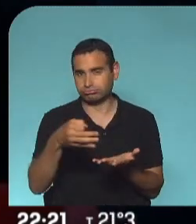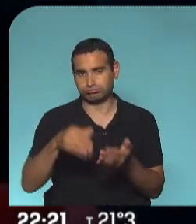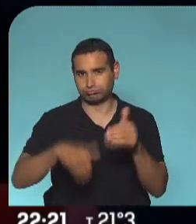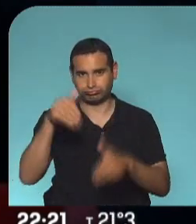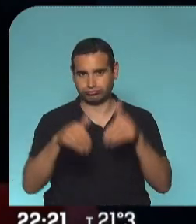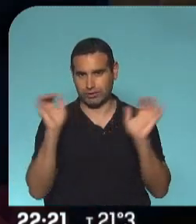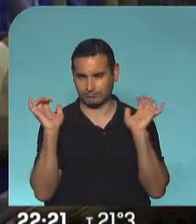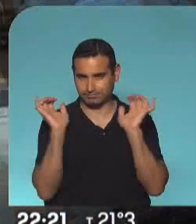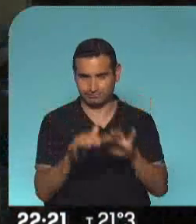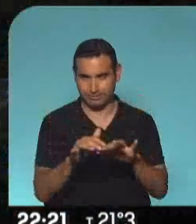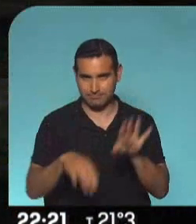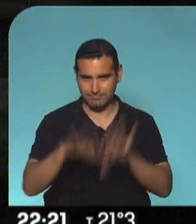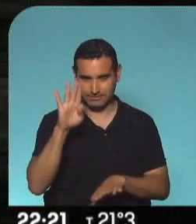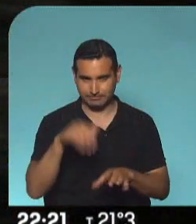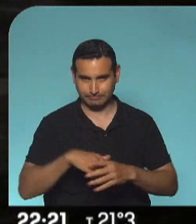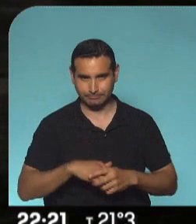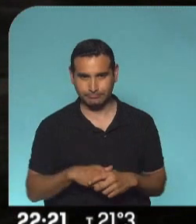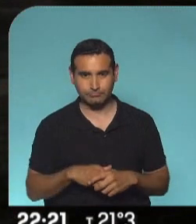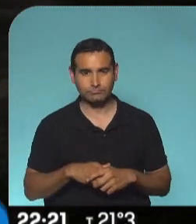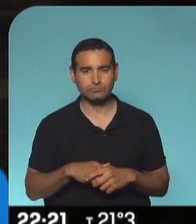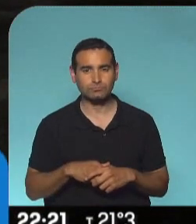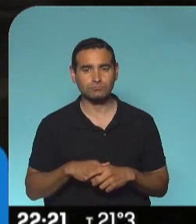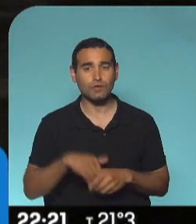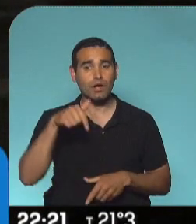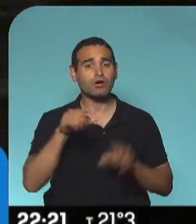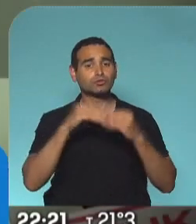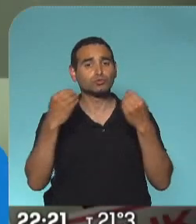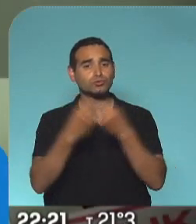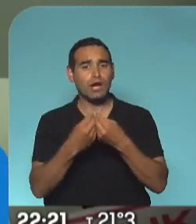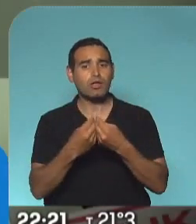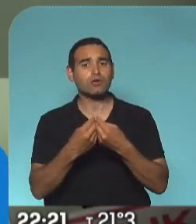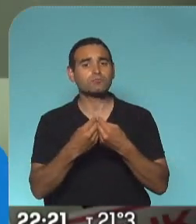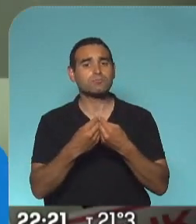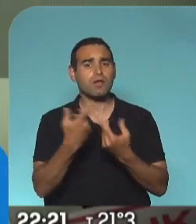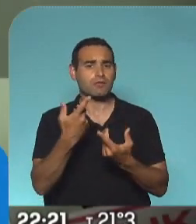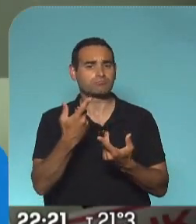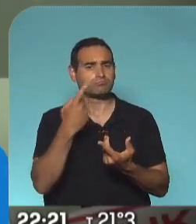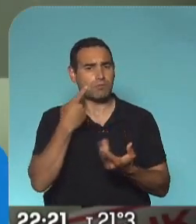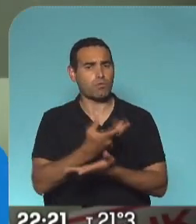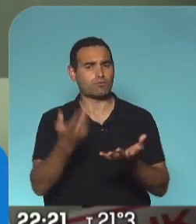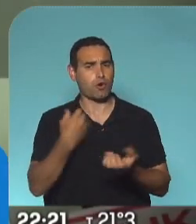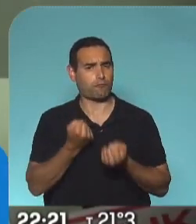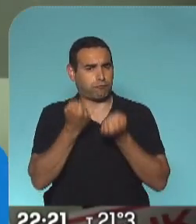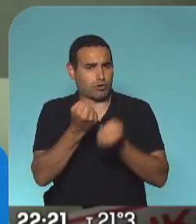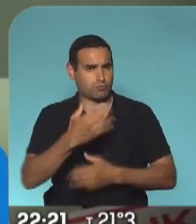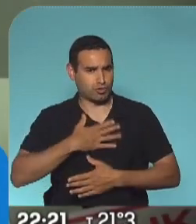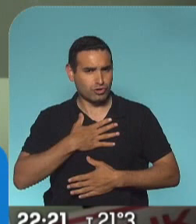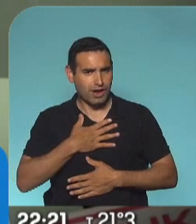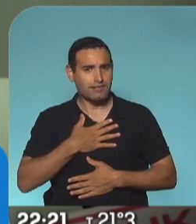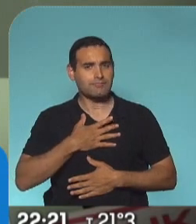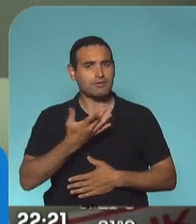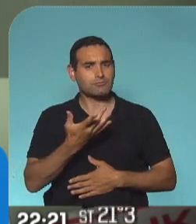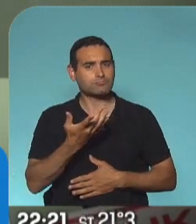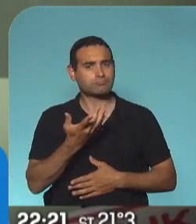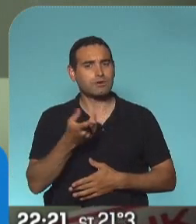urnas. The result we have is not coming from our personal effort itself. It's coming from